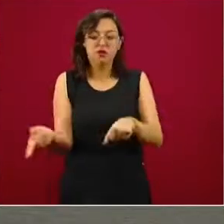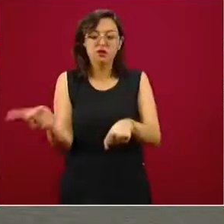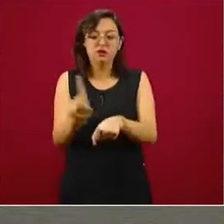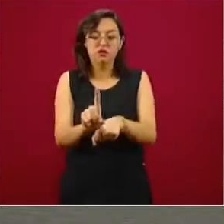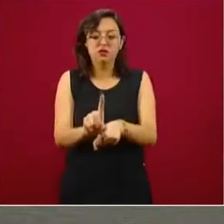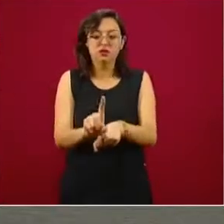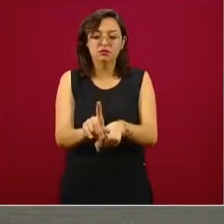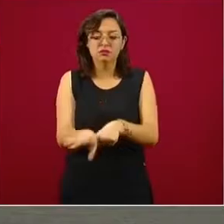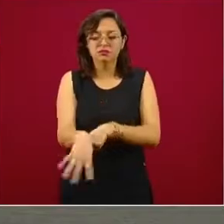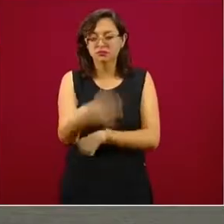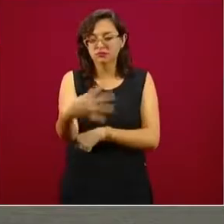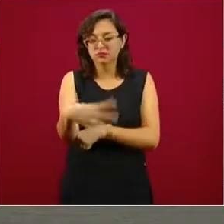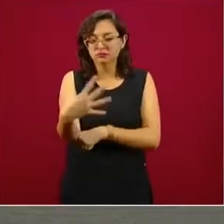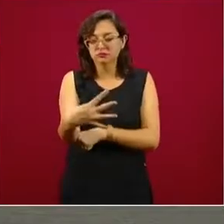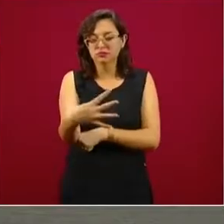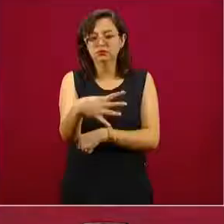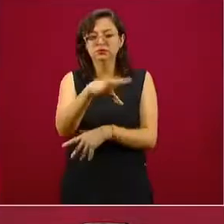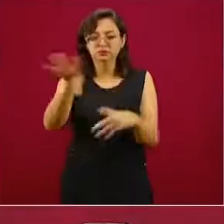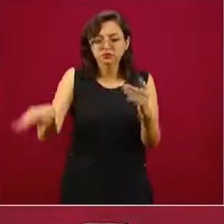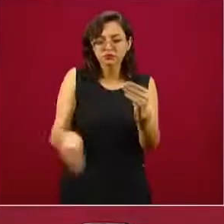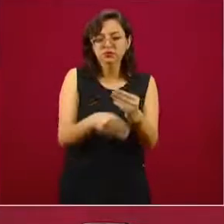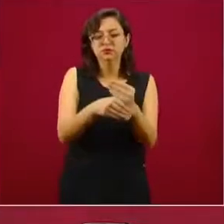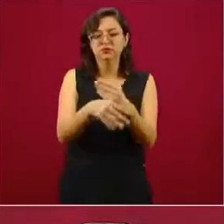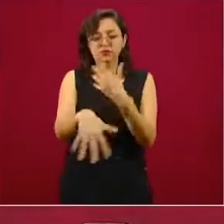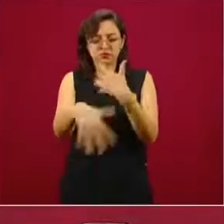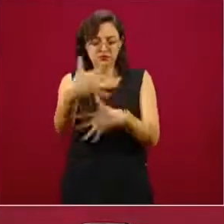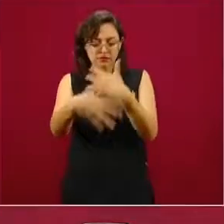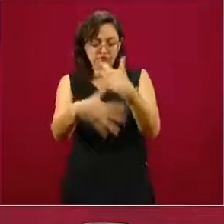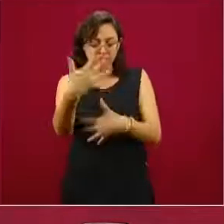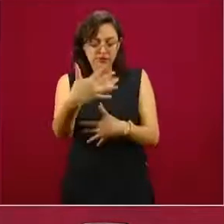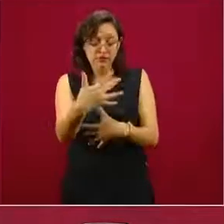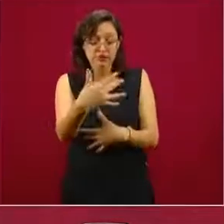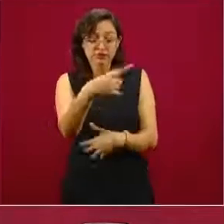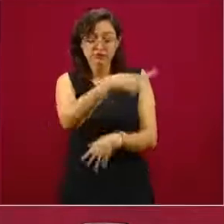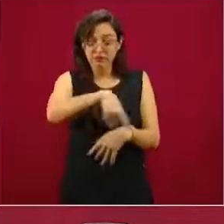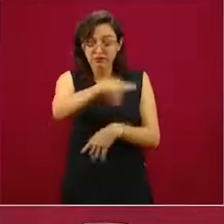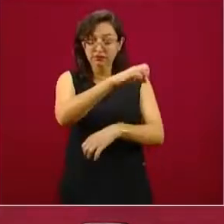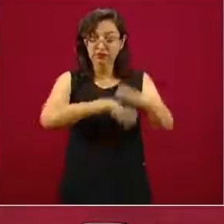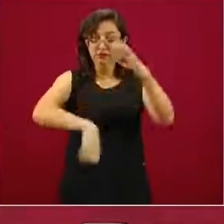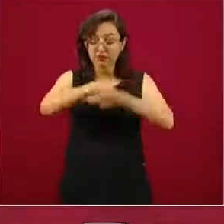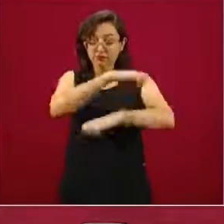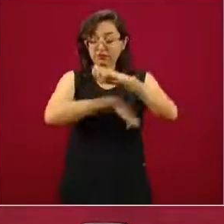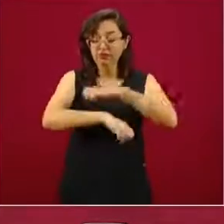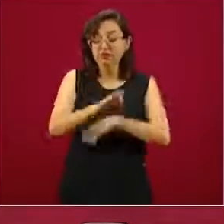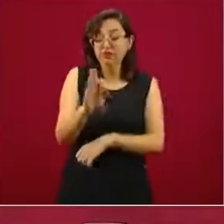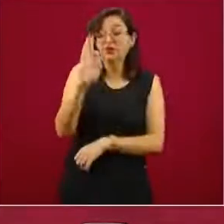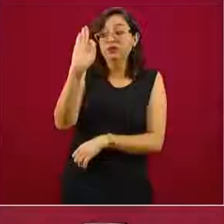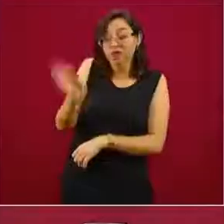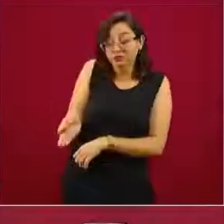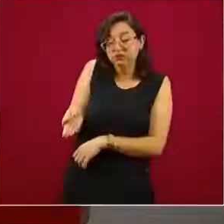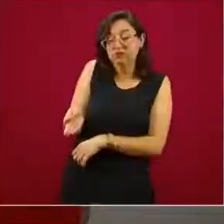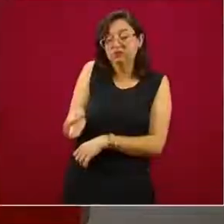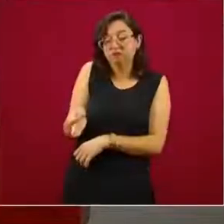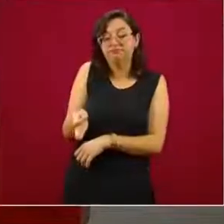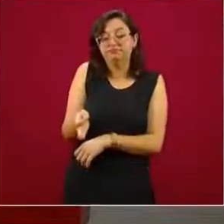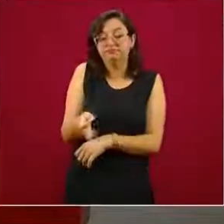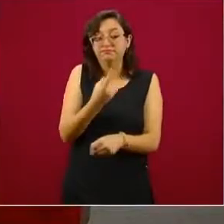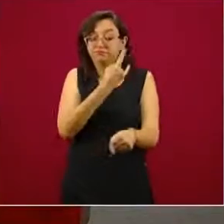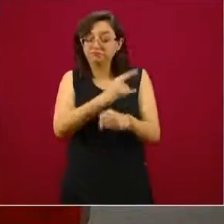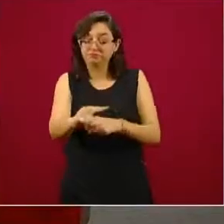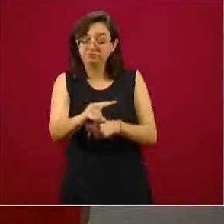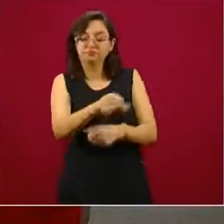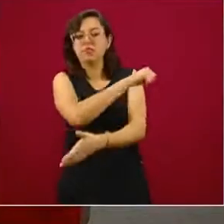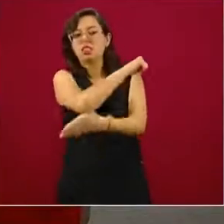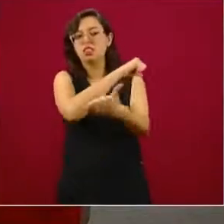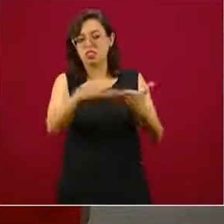día 14 y luego el adendum del 15, que se acepta y se reconoce que en caso de incumplimiento se procede a la